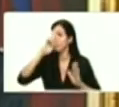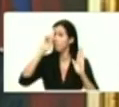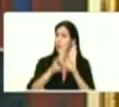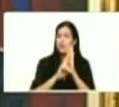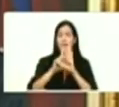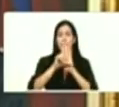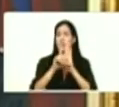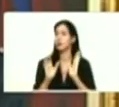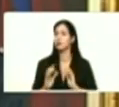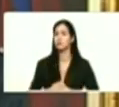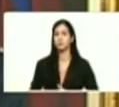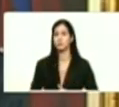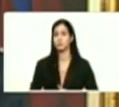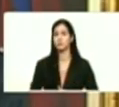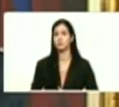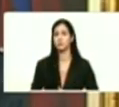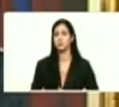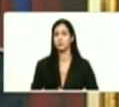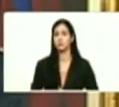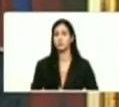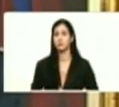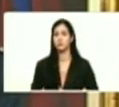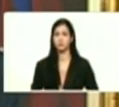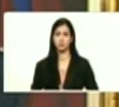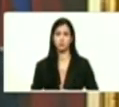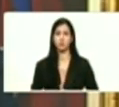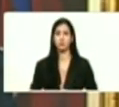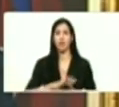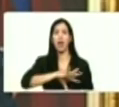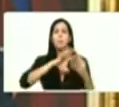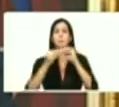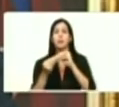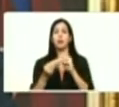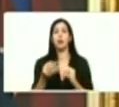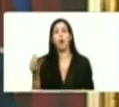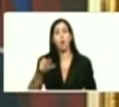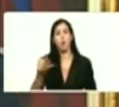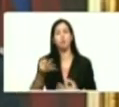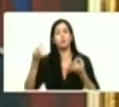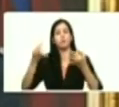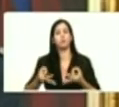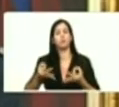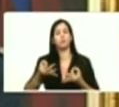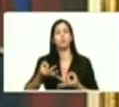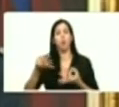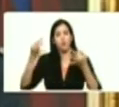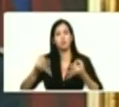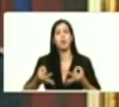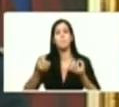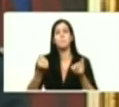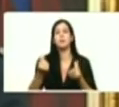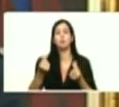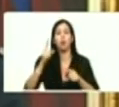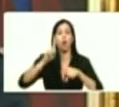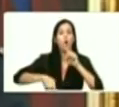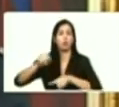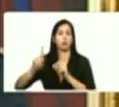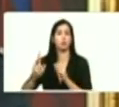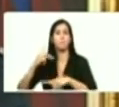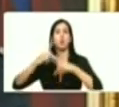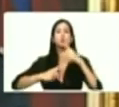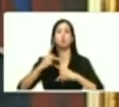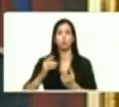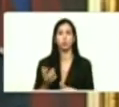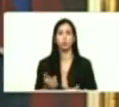y hacerla respetar adaptada a los costos reales que tienen hoy los productos lo cual